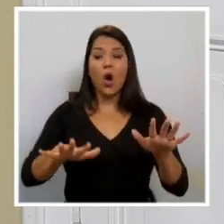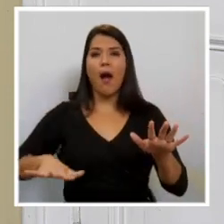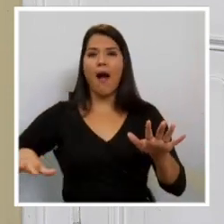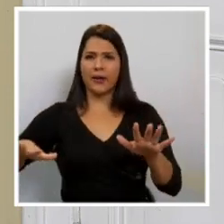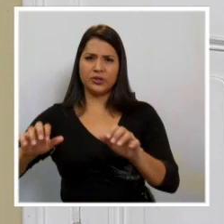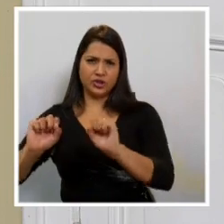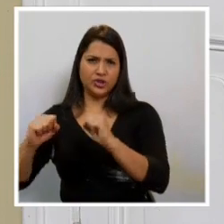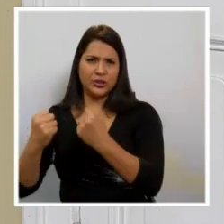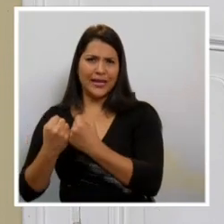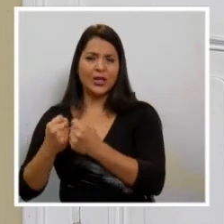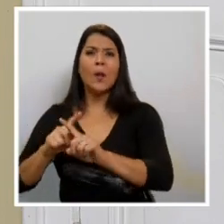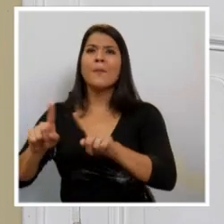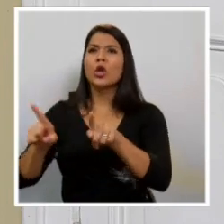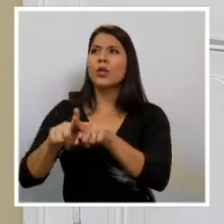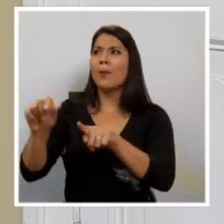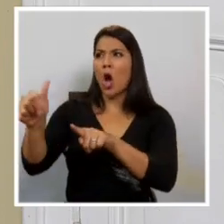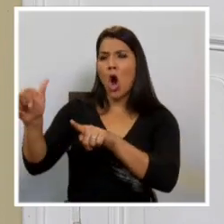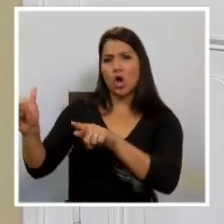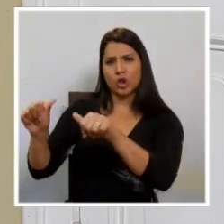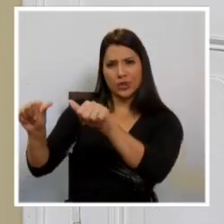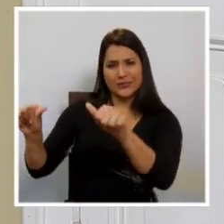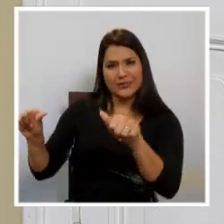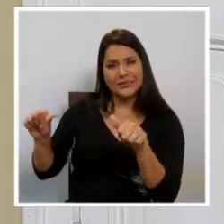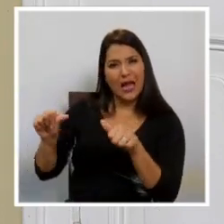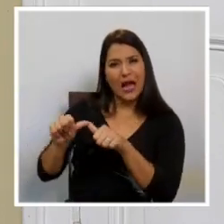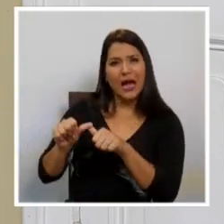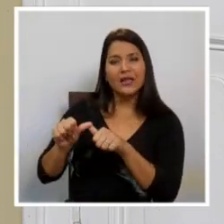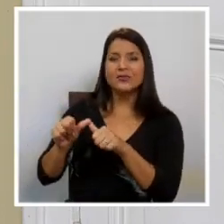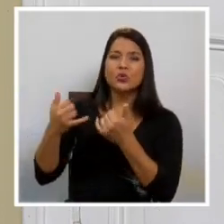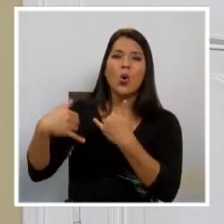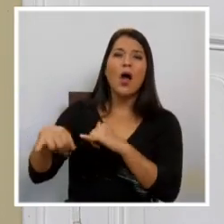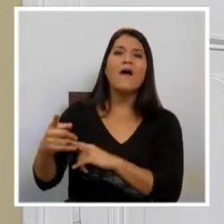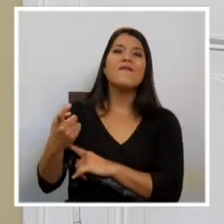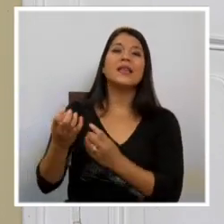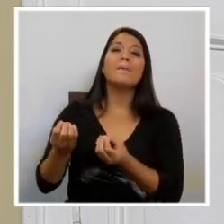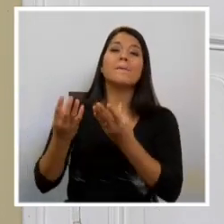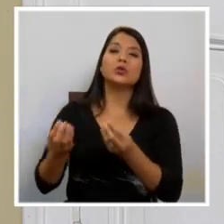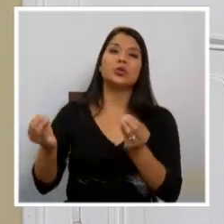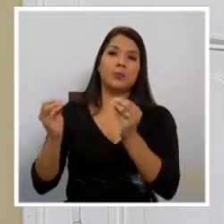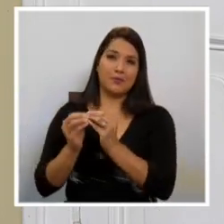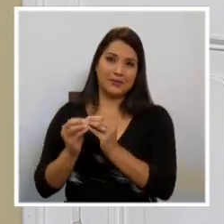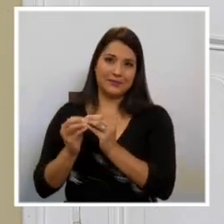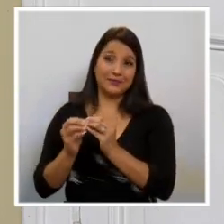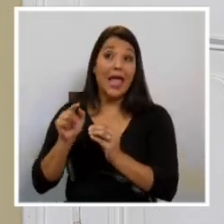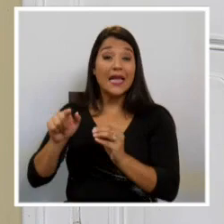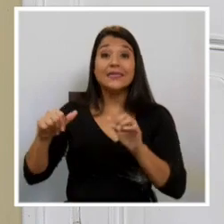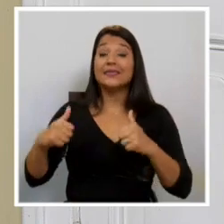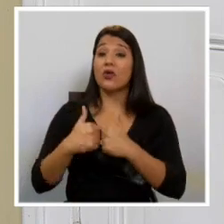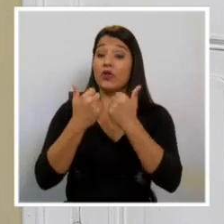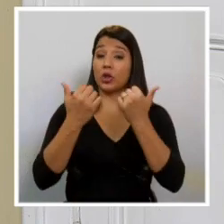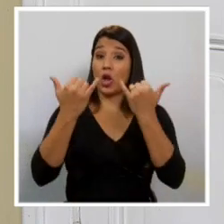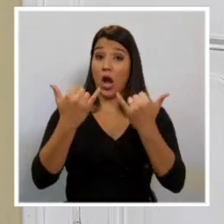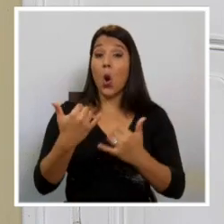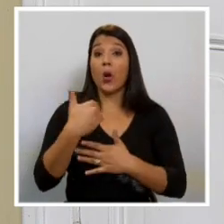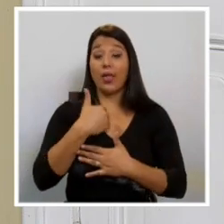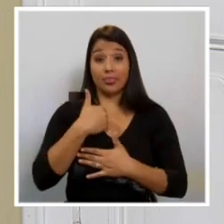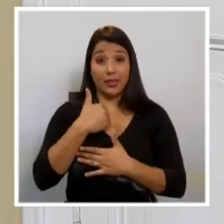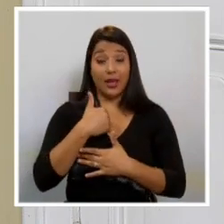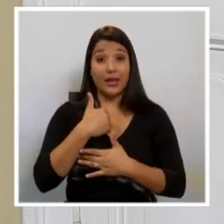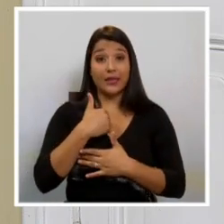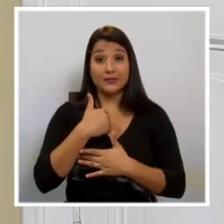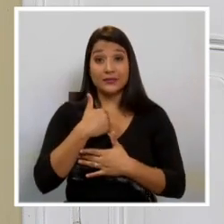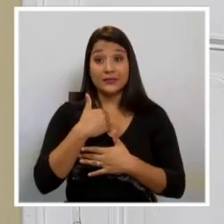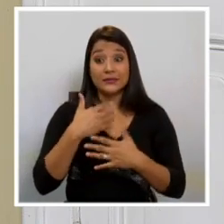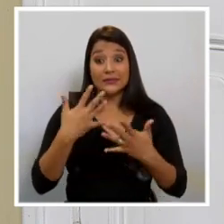sindicales, hablemos todos los demás sectores, evidentemente les falta muchísimo. Y ese es el gran reto que tienen después de haber concluido